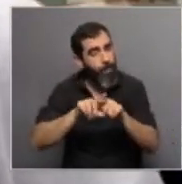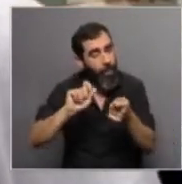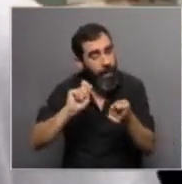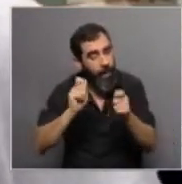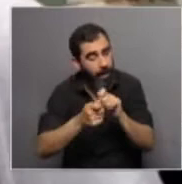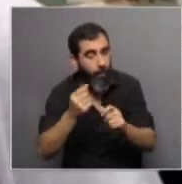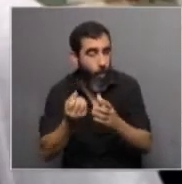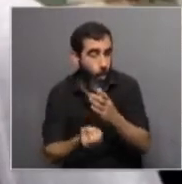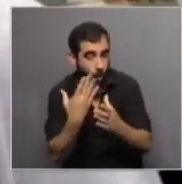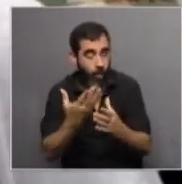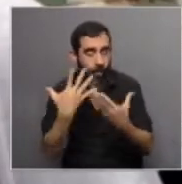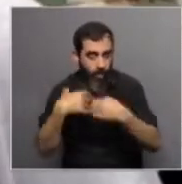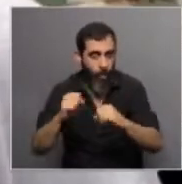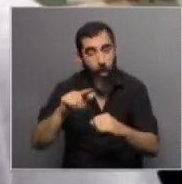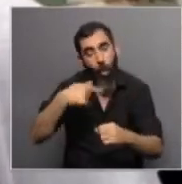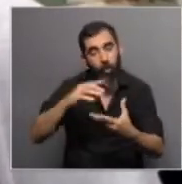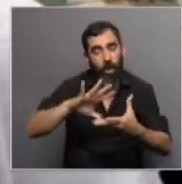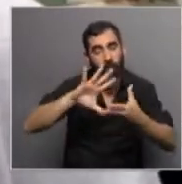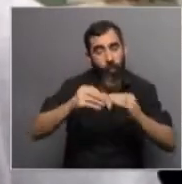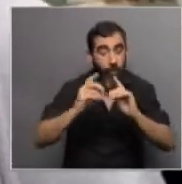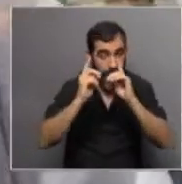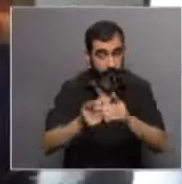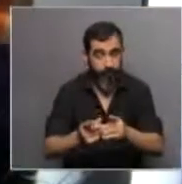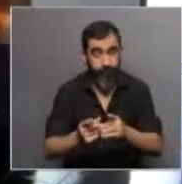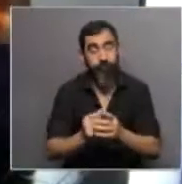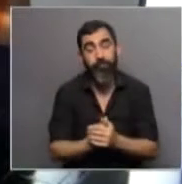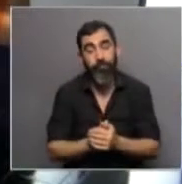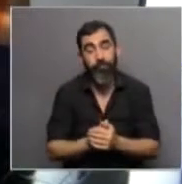permitían detectar otro tipo de estímulo. Y luego